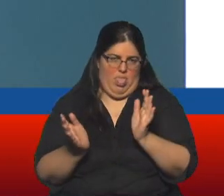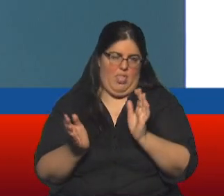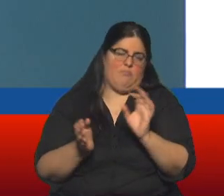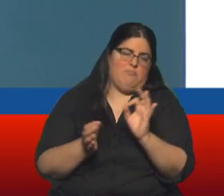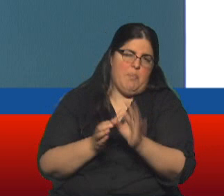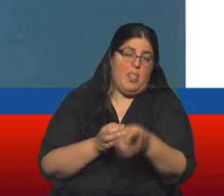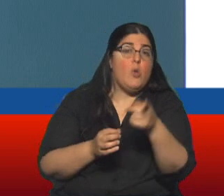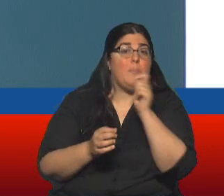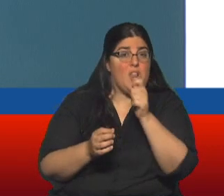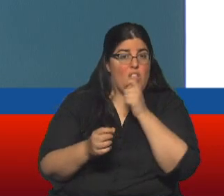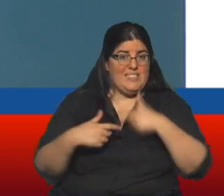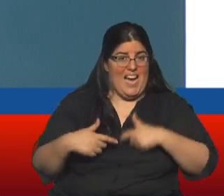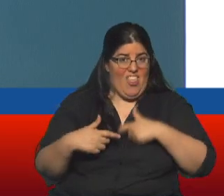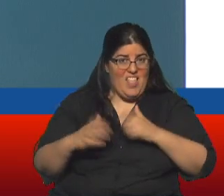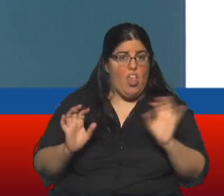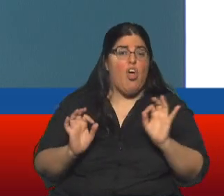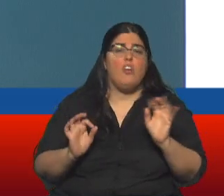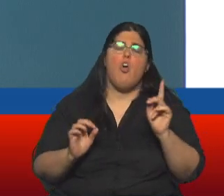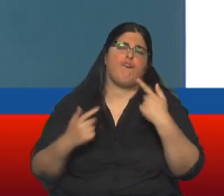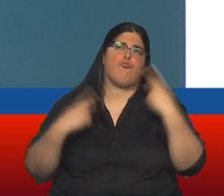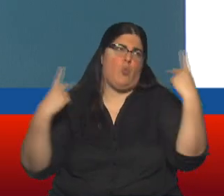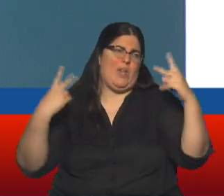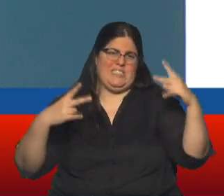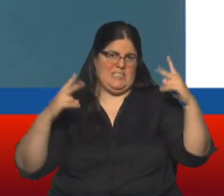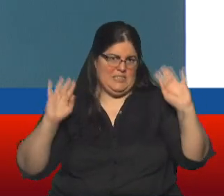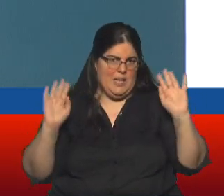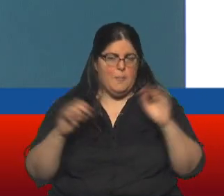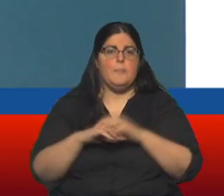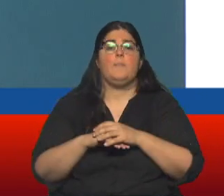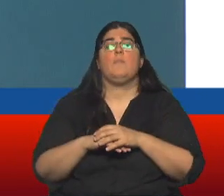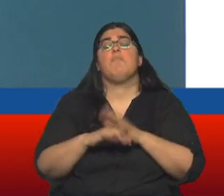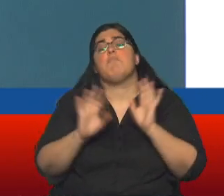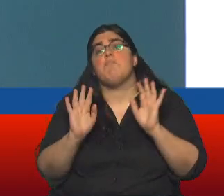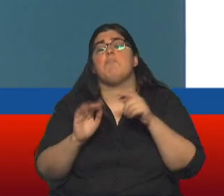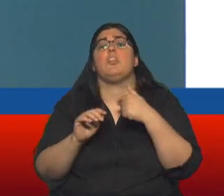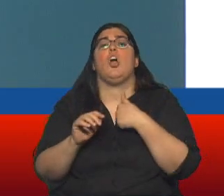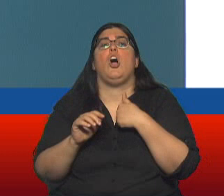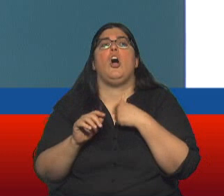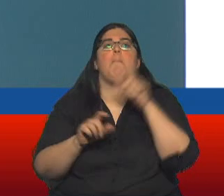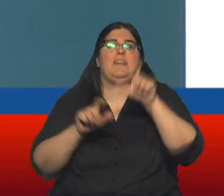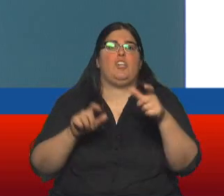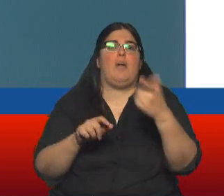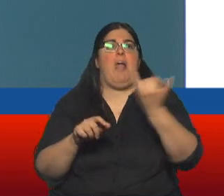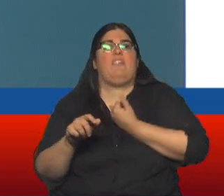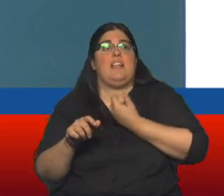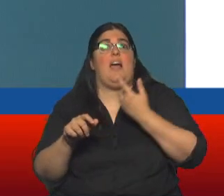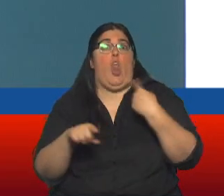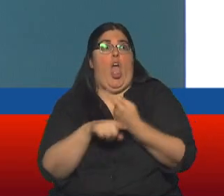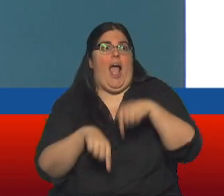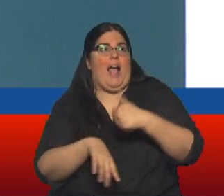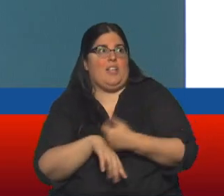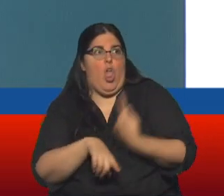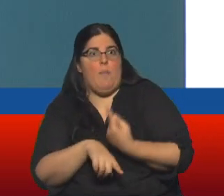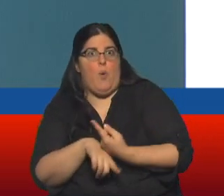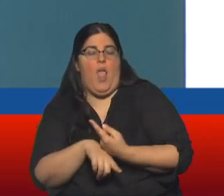frontera. como periodista o fuiste de No, turista? no, Ah, estaba como estabas turista. trabajando. Ah. Pero en lugar de decirme no puedes estar acá, Sí. salí. Te detuvo